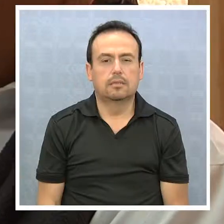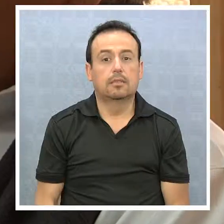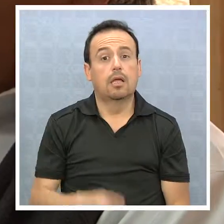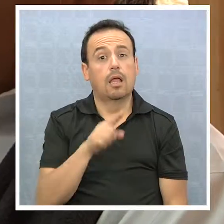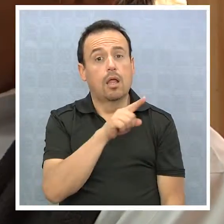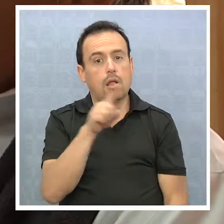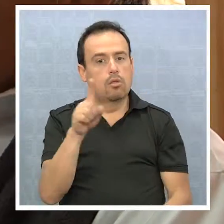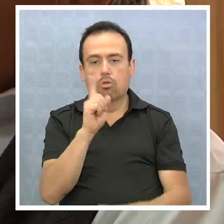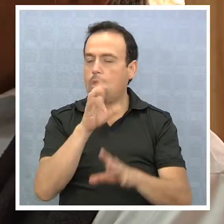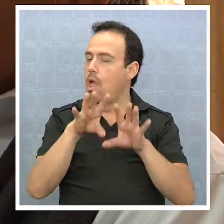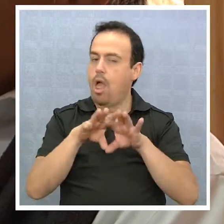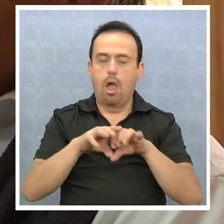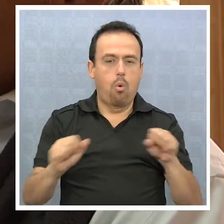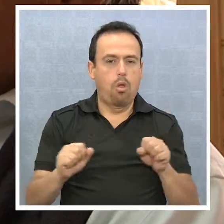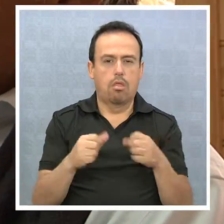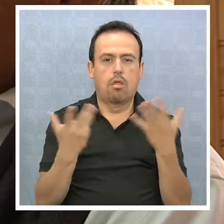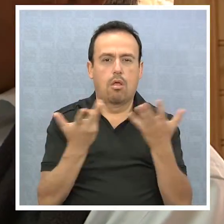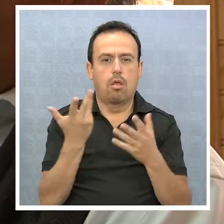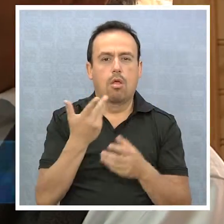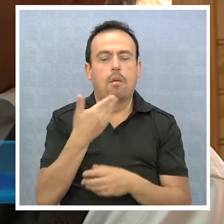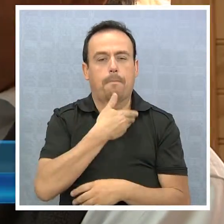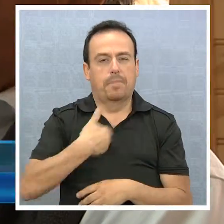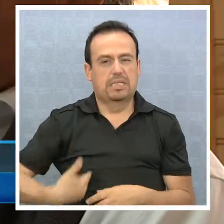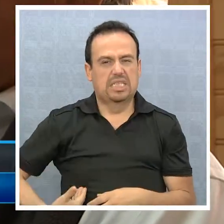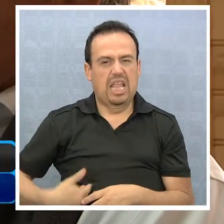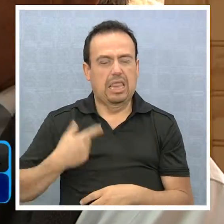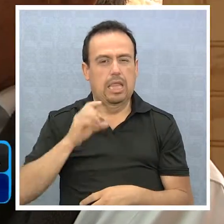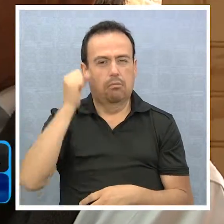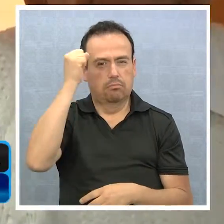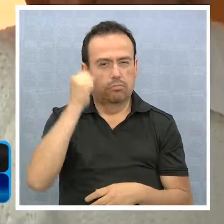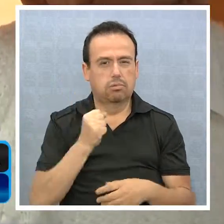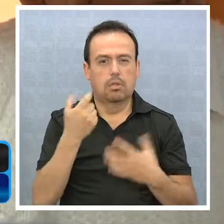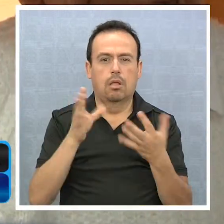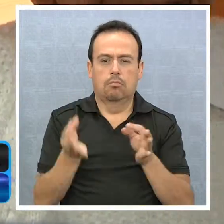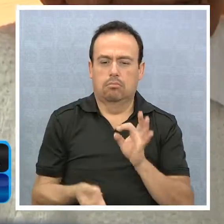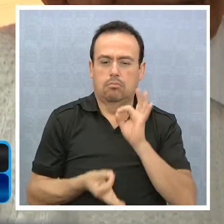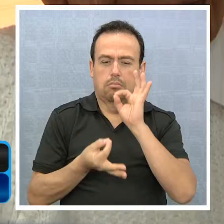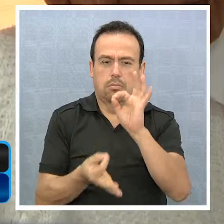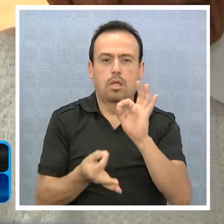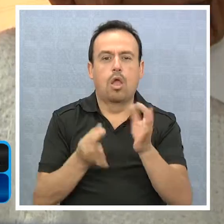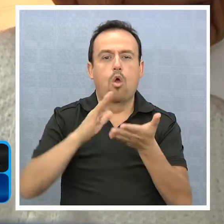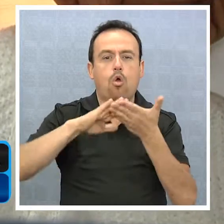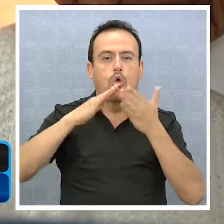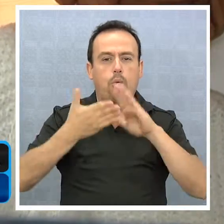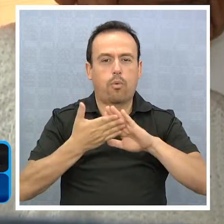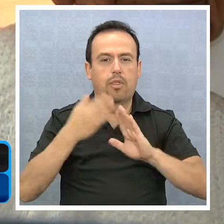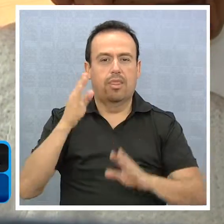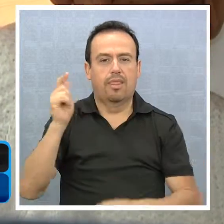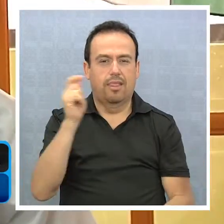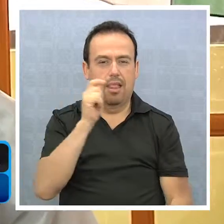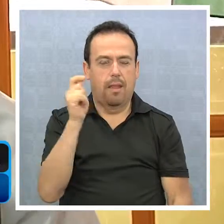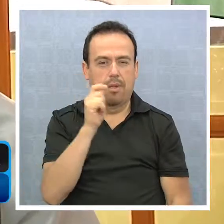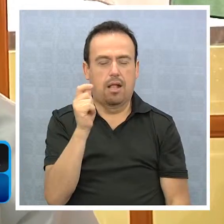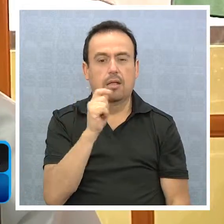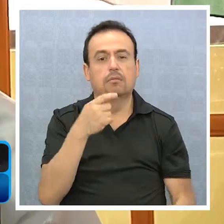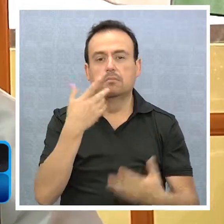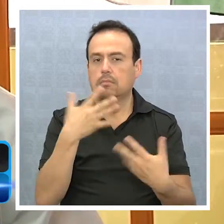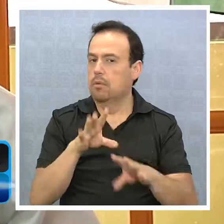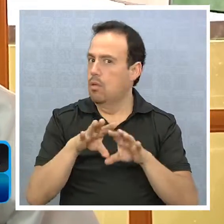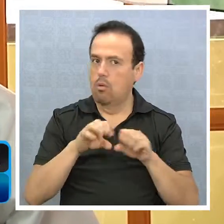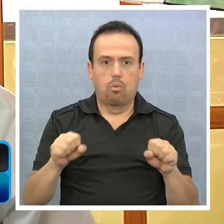a su desacuerdo con la forma en que el ejecutivo está manejando las propuestas que afectan a las comunidades de tarapacá